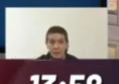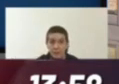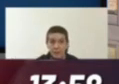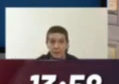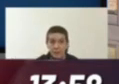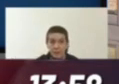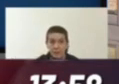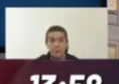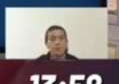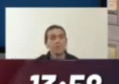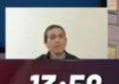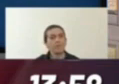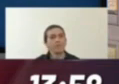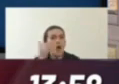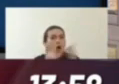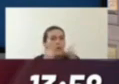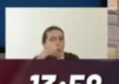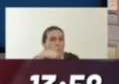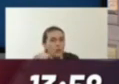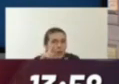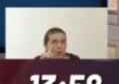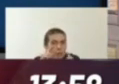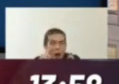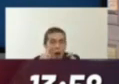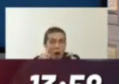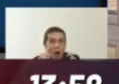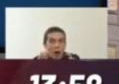Yo quiero llamar la atención a todos y a todas.